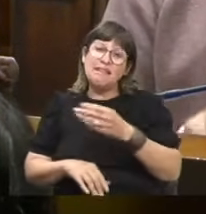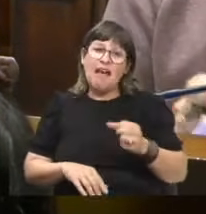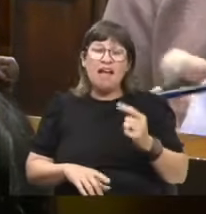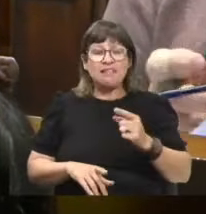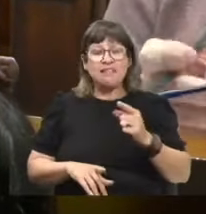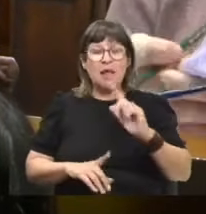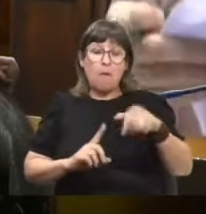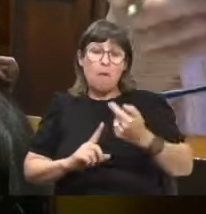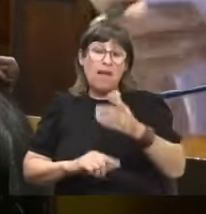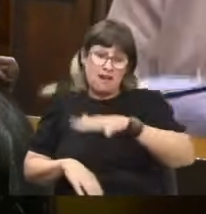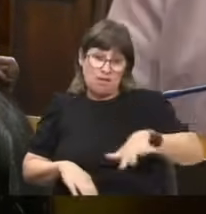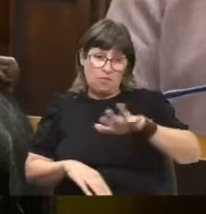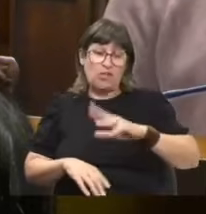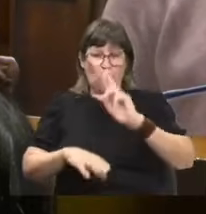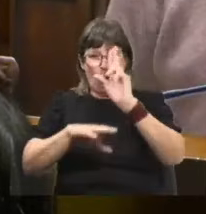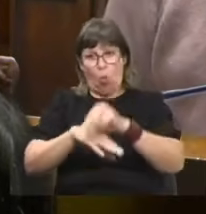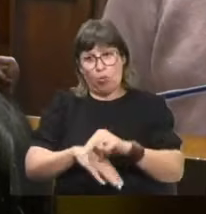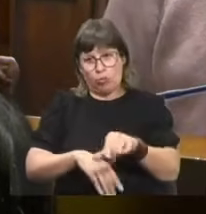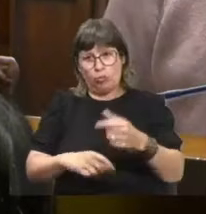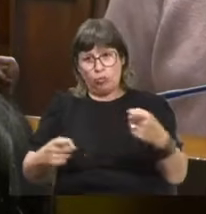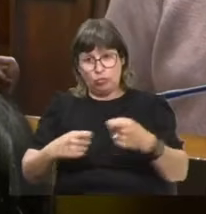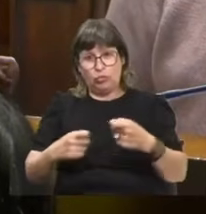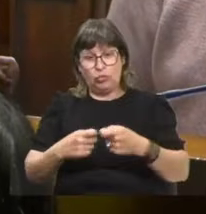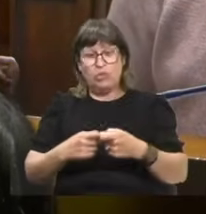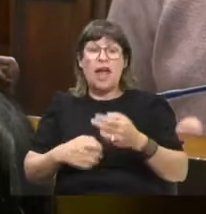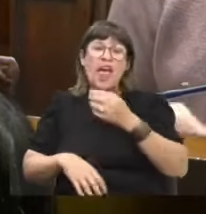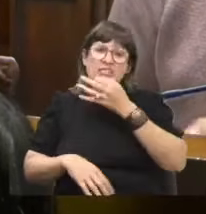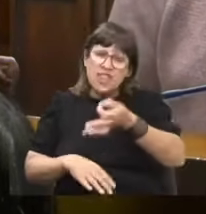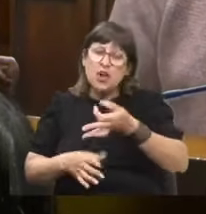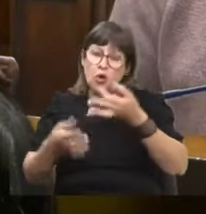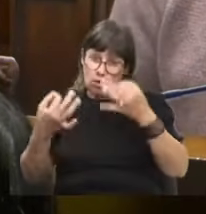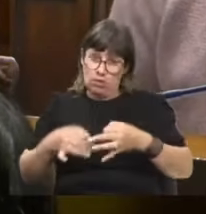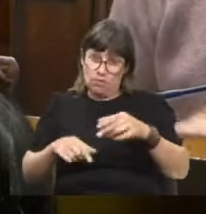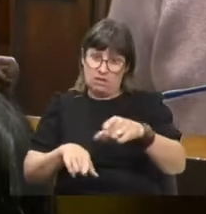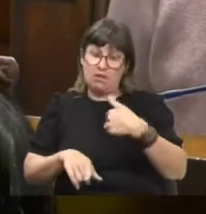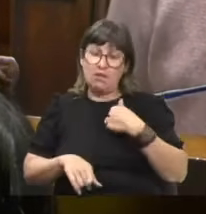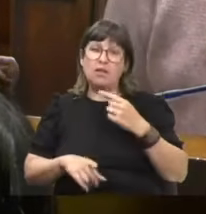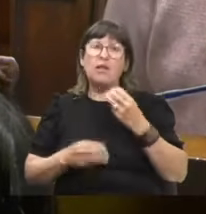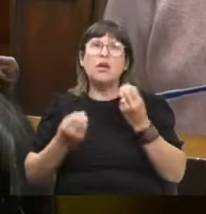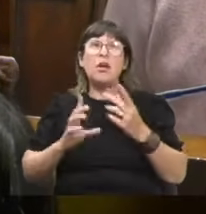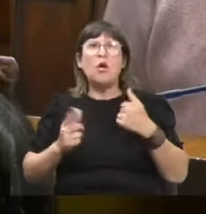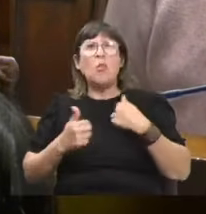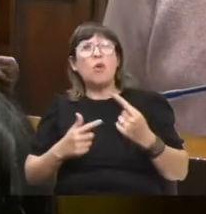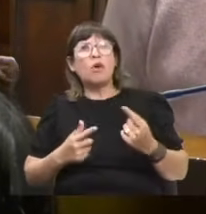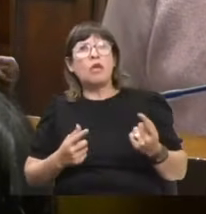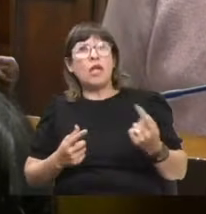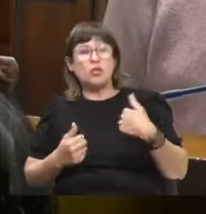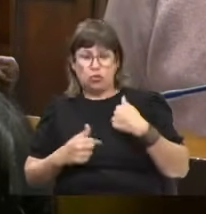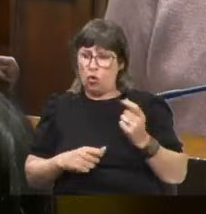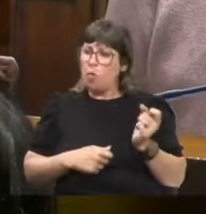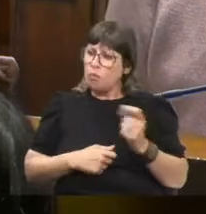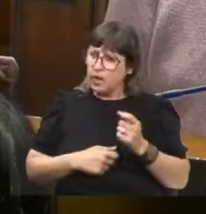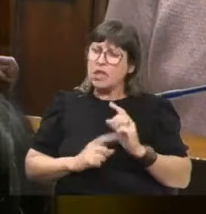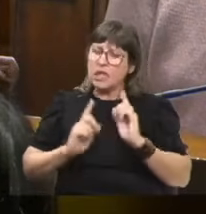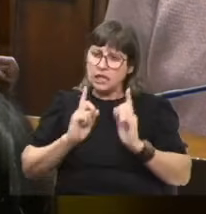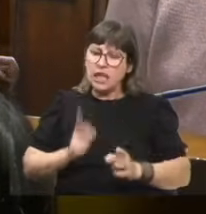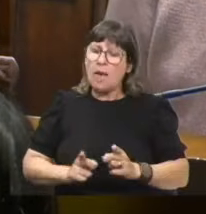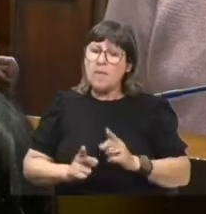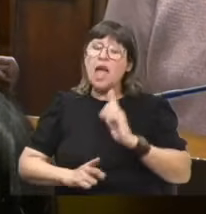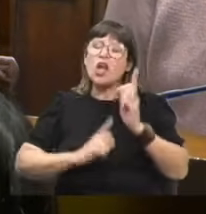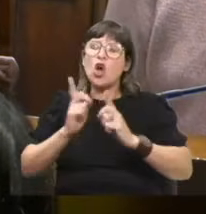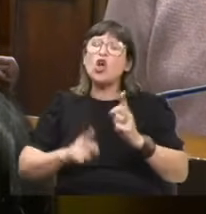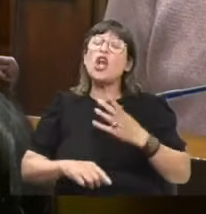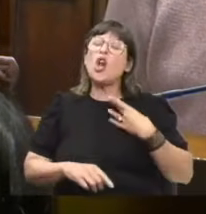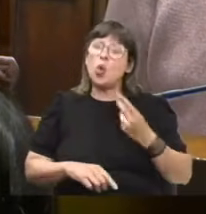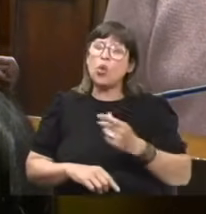población usuaria. Menciono esta particularidad porque he sido muy crítica también con algunos directores de ACE